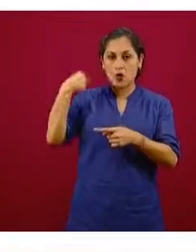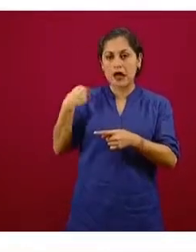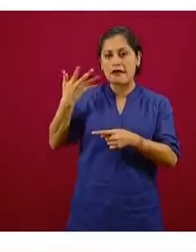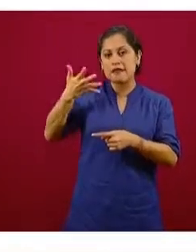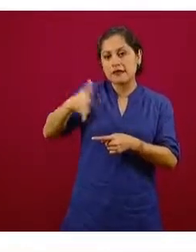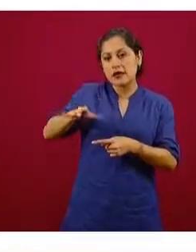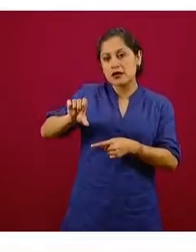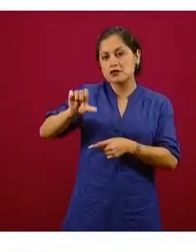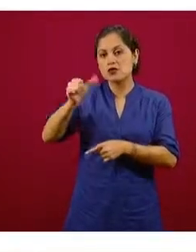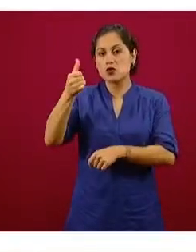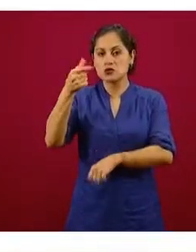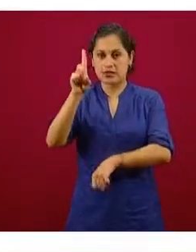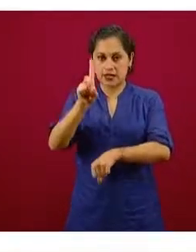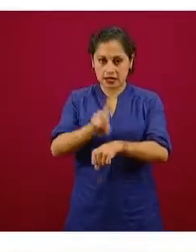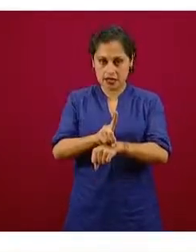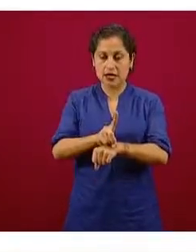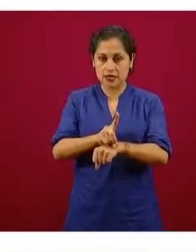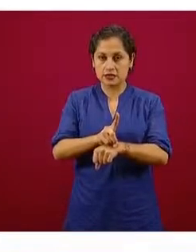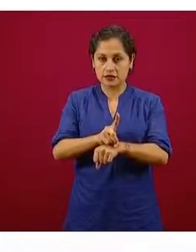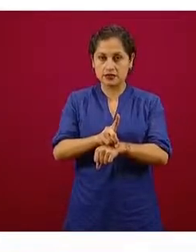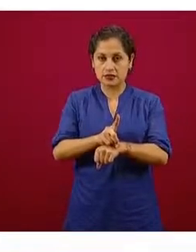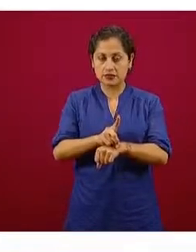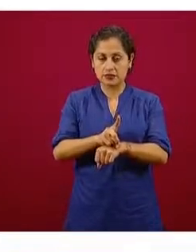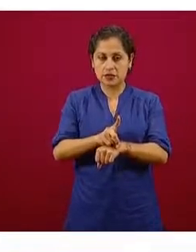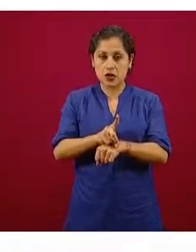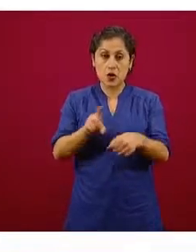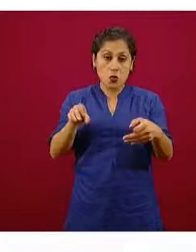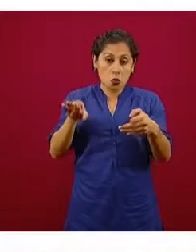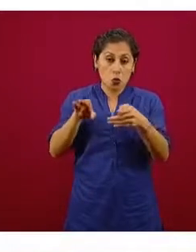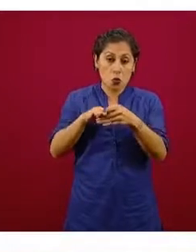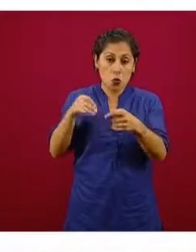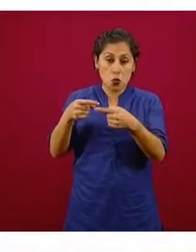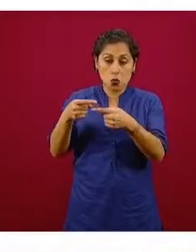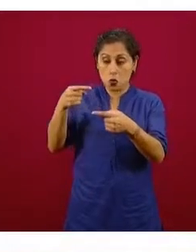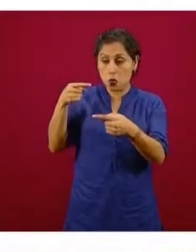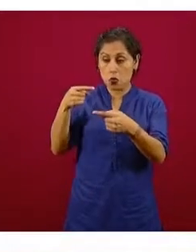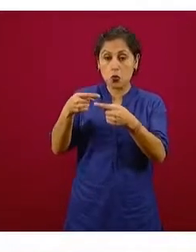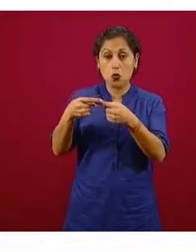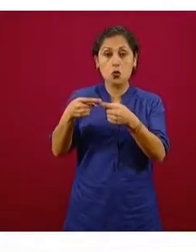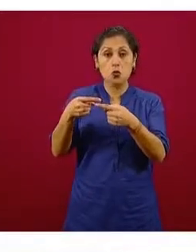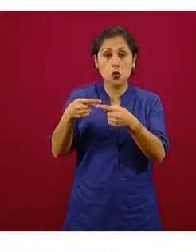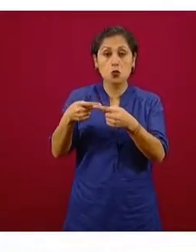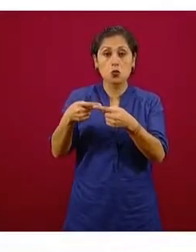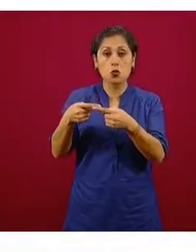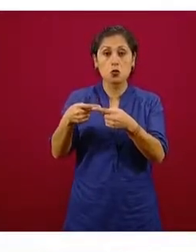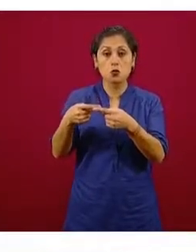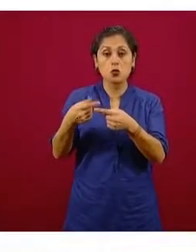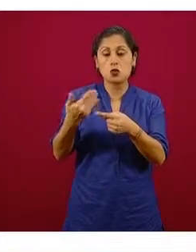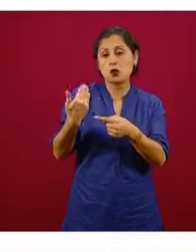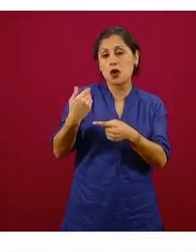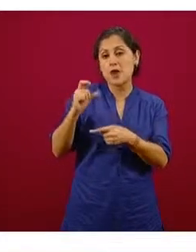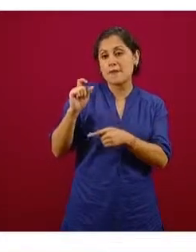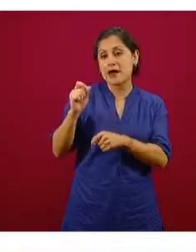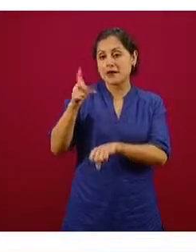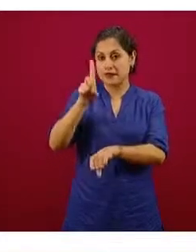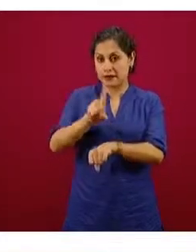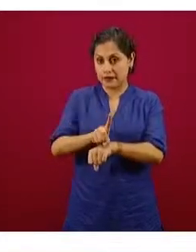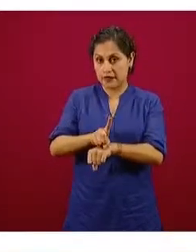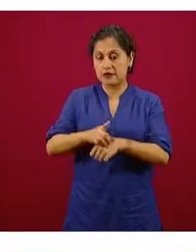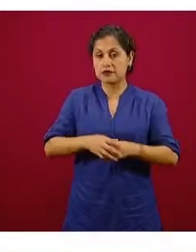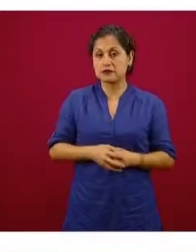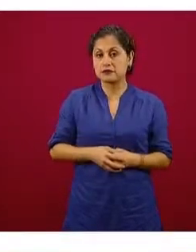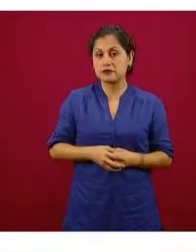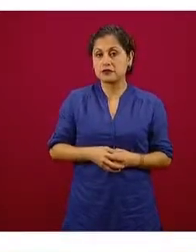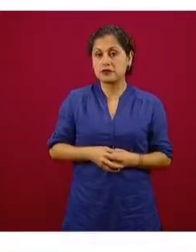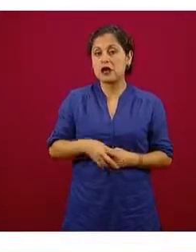11 días y la menor proporción de ellas ocurrieron prácticamente en los últimos 20 días. Pero esta es